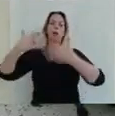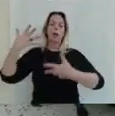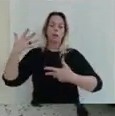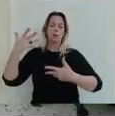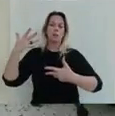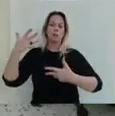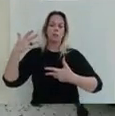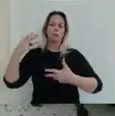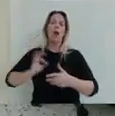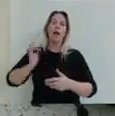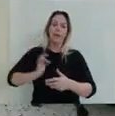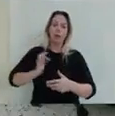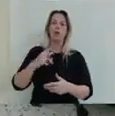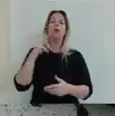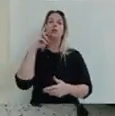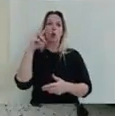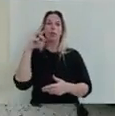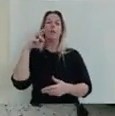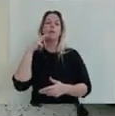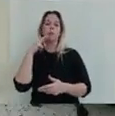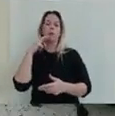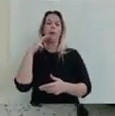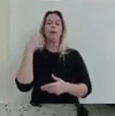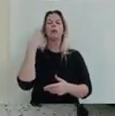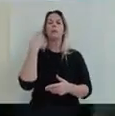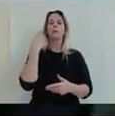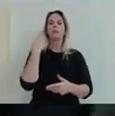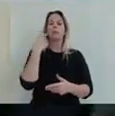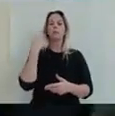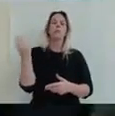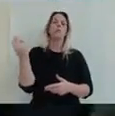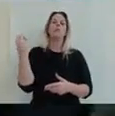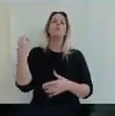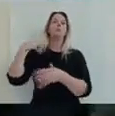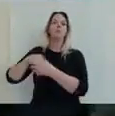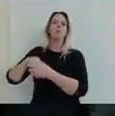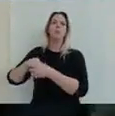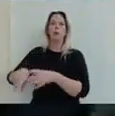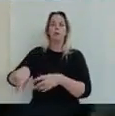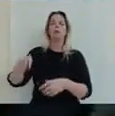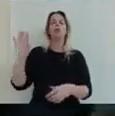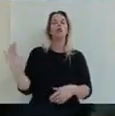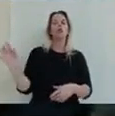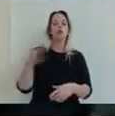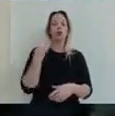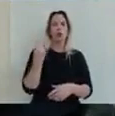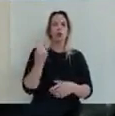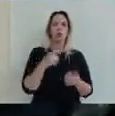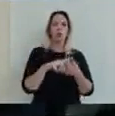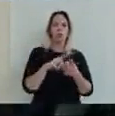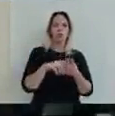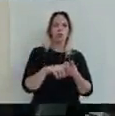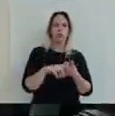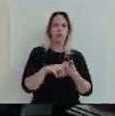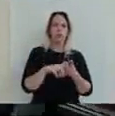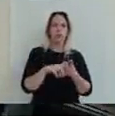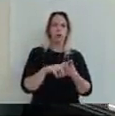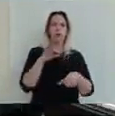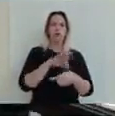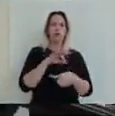2019. Artículo 3. Comuníquese, regístrese, publíquese y archívese. Firmado por los señores concejales Ferreira Damé,